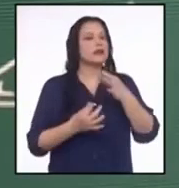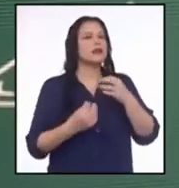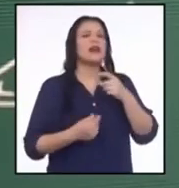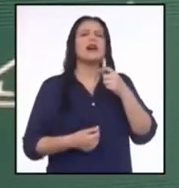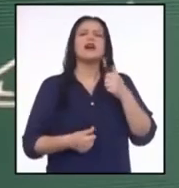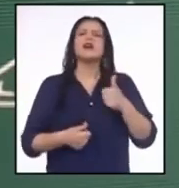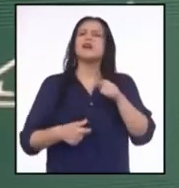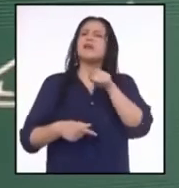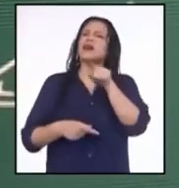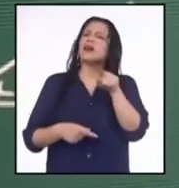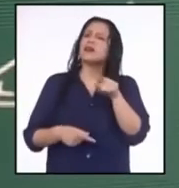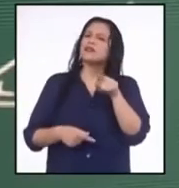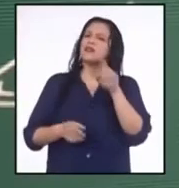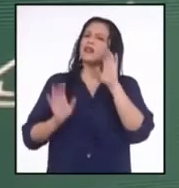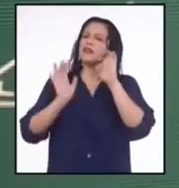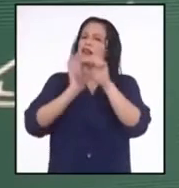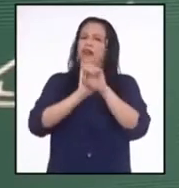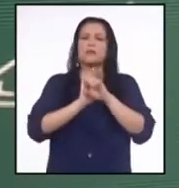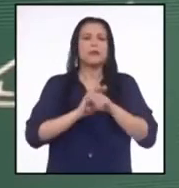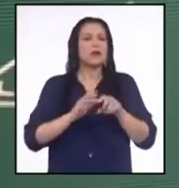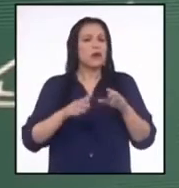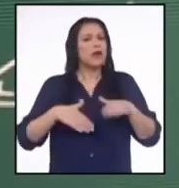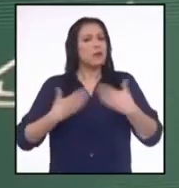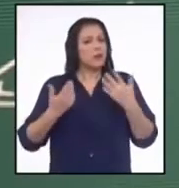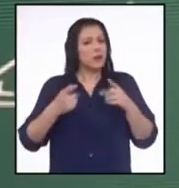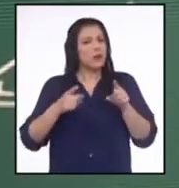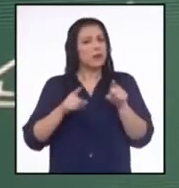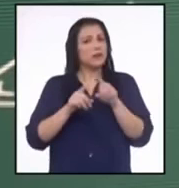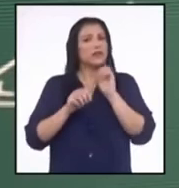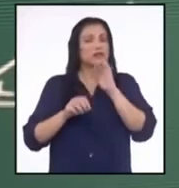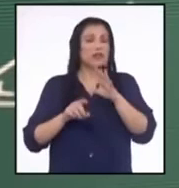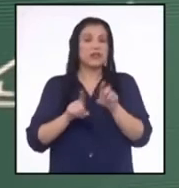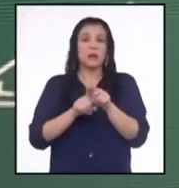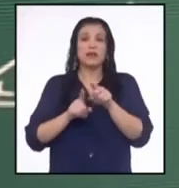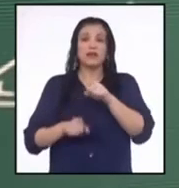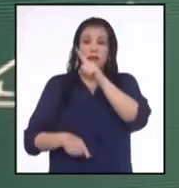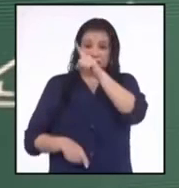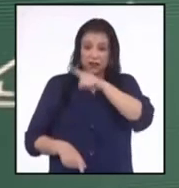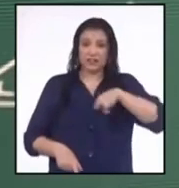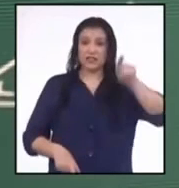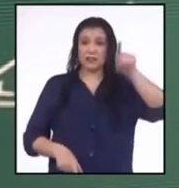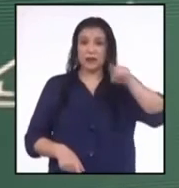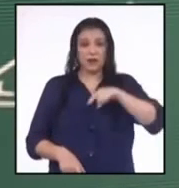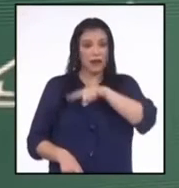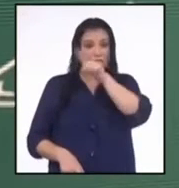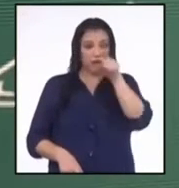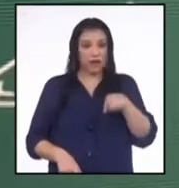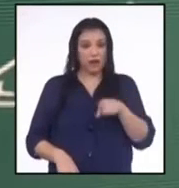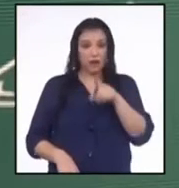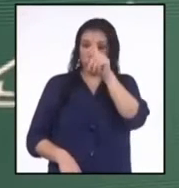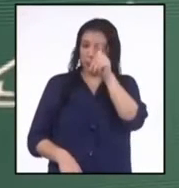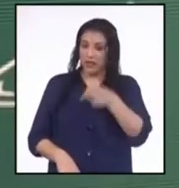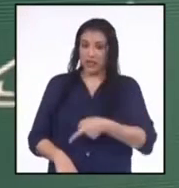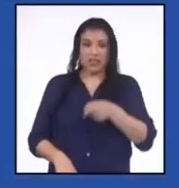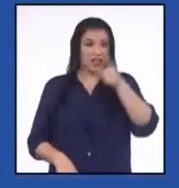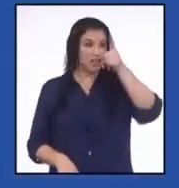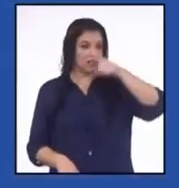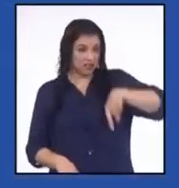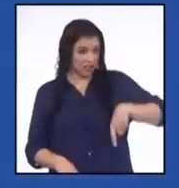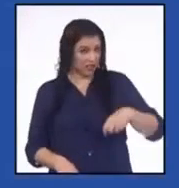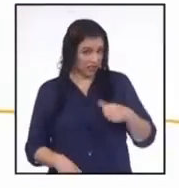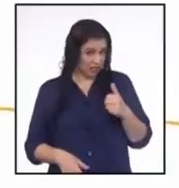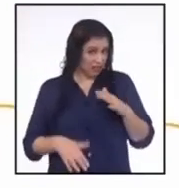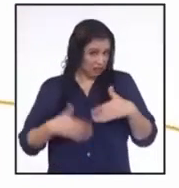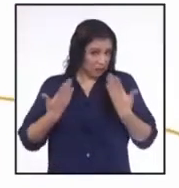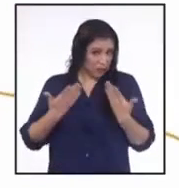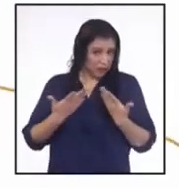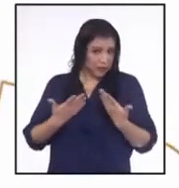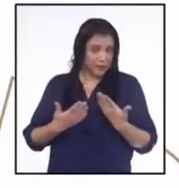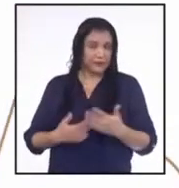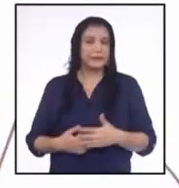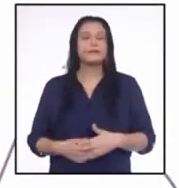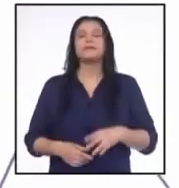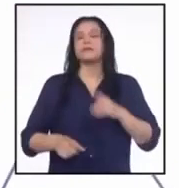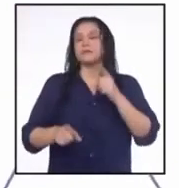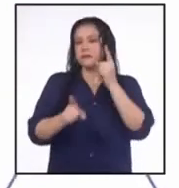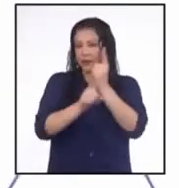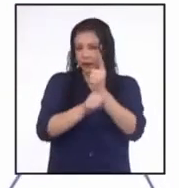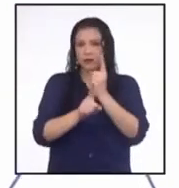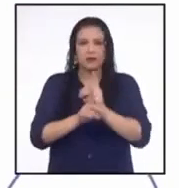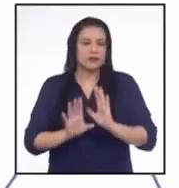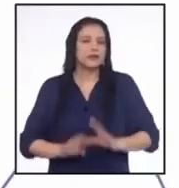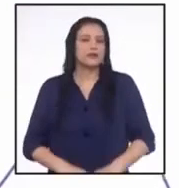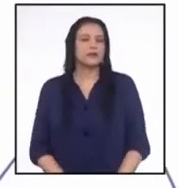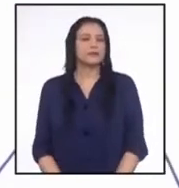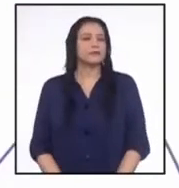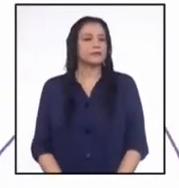este caso, también podemos decir que la parábola se abre hacia arriba, abajo, derecha e izquierda. Es